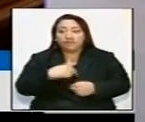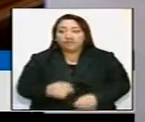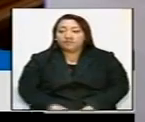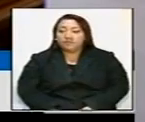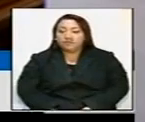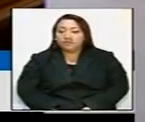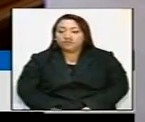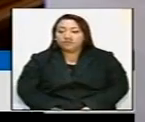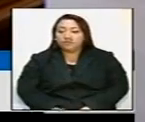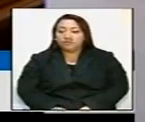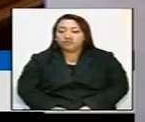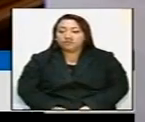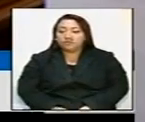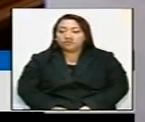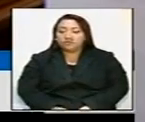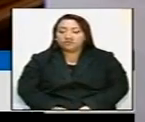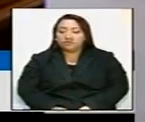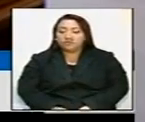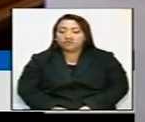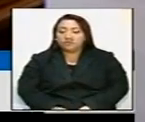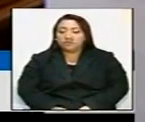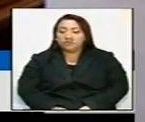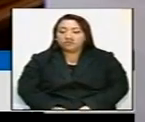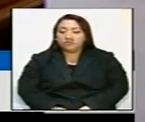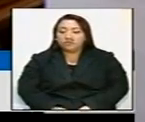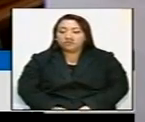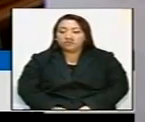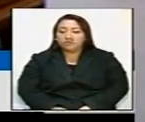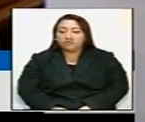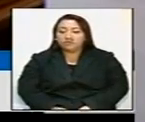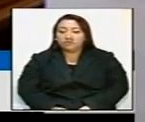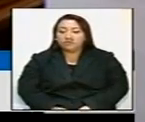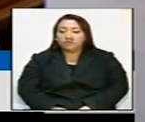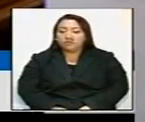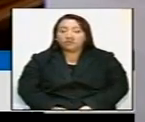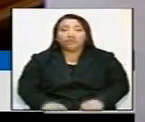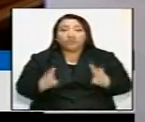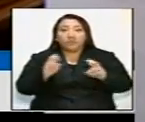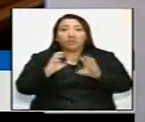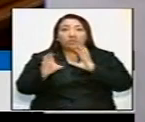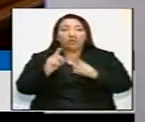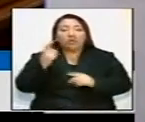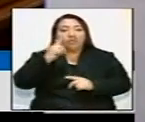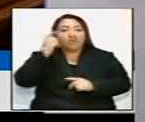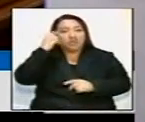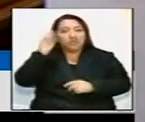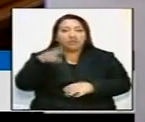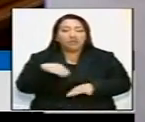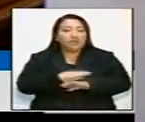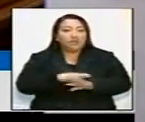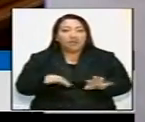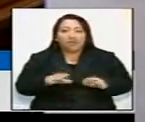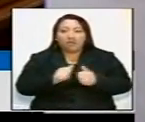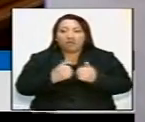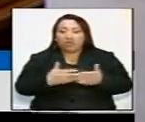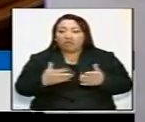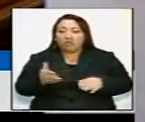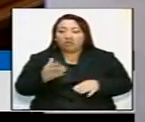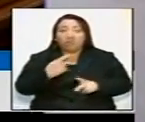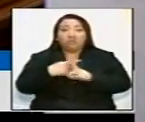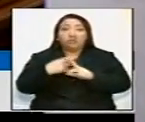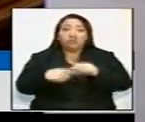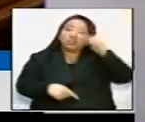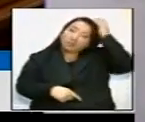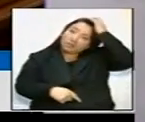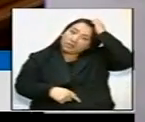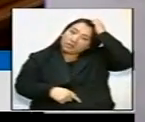tema comunicacional va a ser importante, porque no queremos que se malentienda y malinterprete las cosas positivas